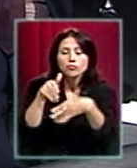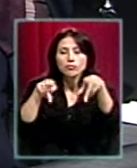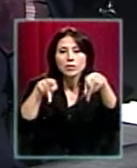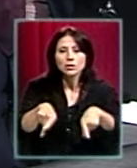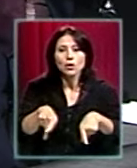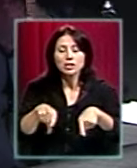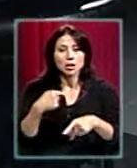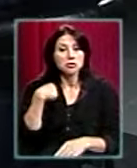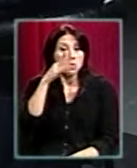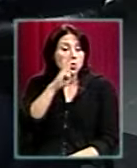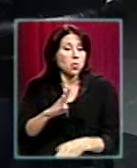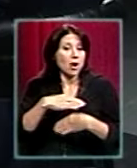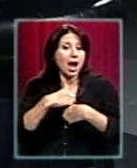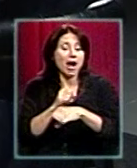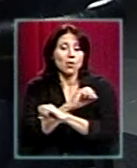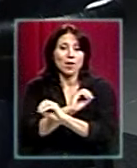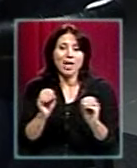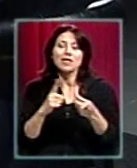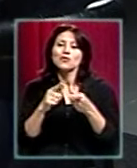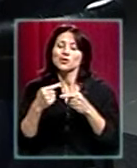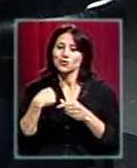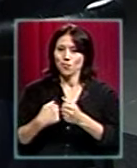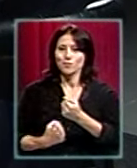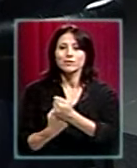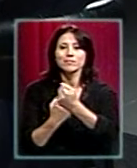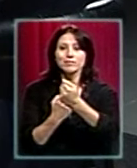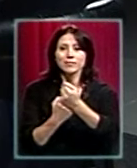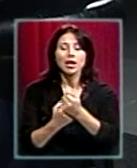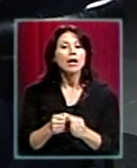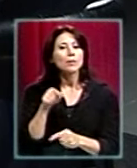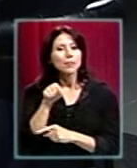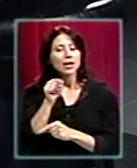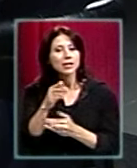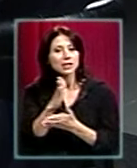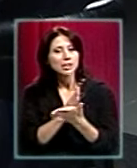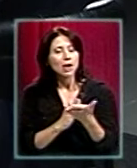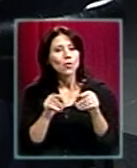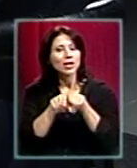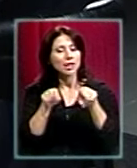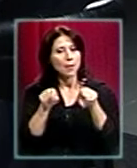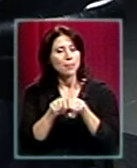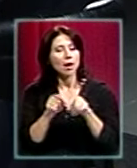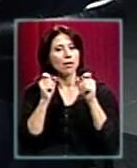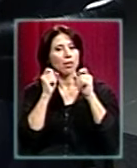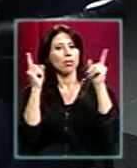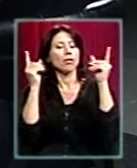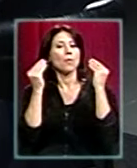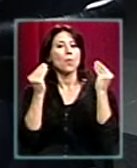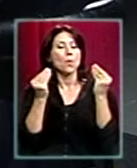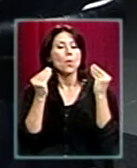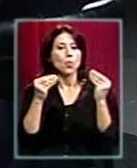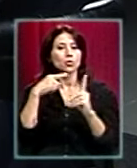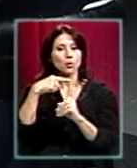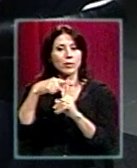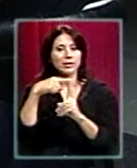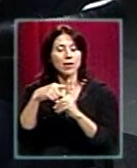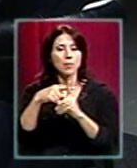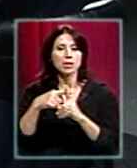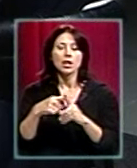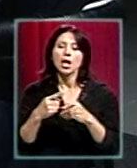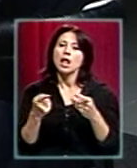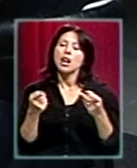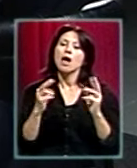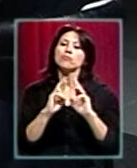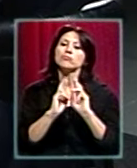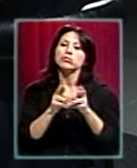nada, en esta me sumo. Sí, esto es algo que también me ha sorprendido muy positivamente, la reacción de la